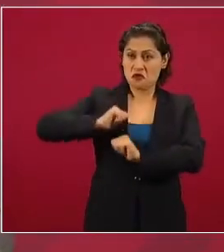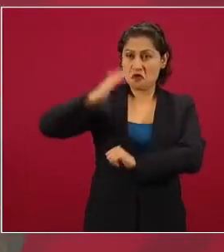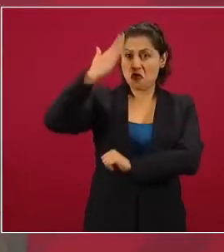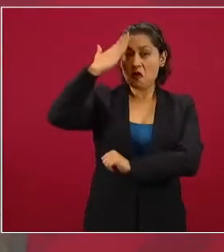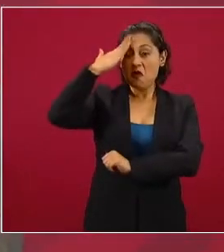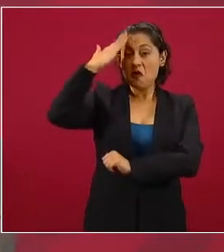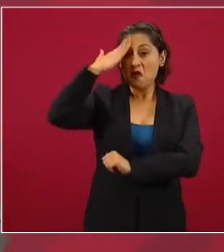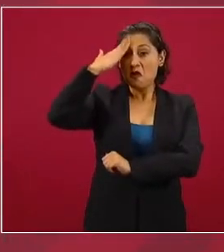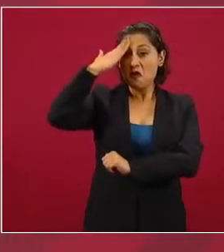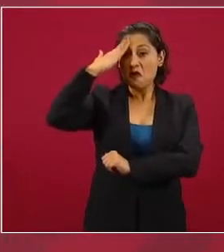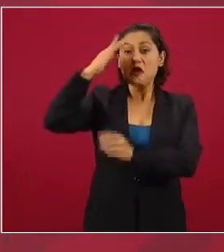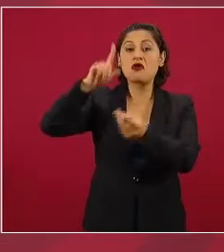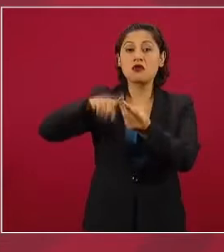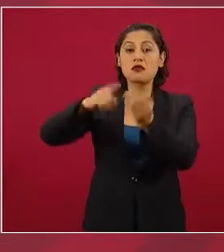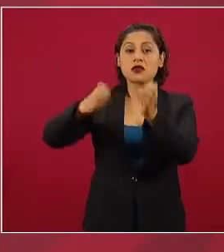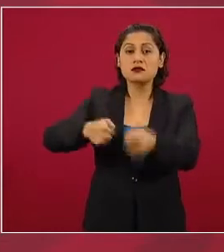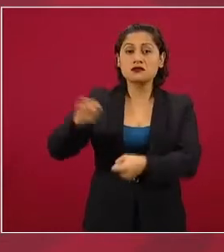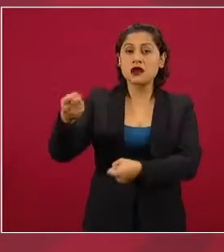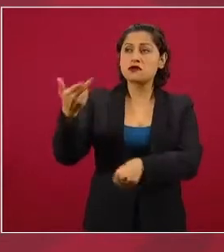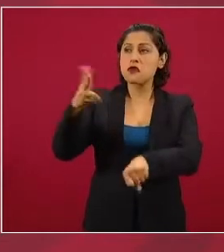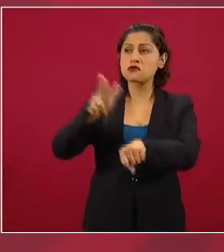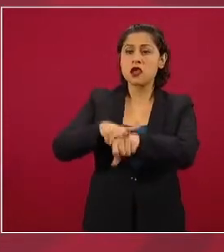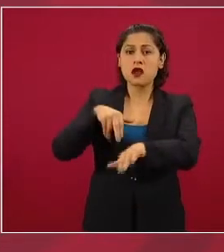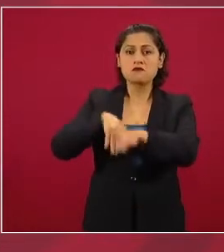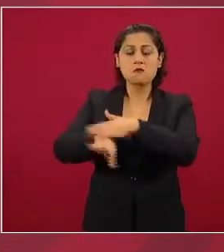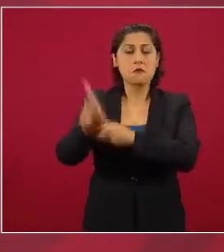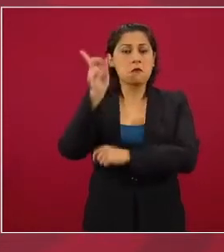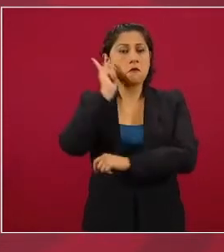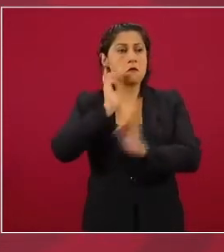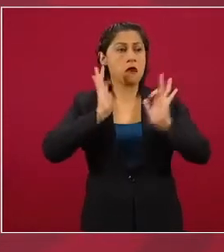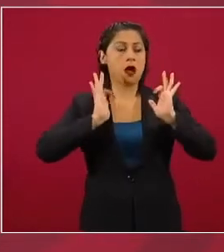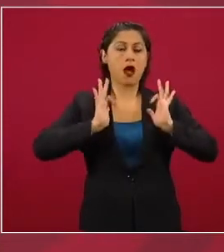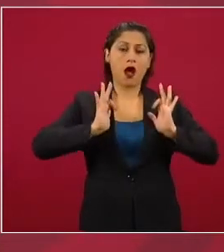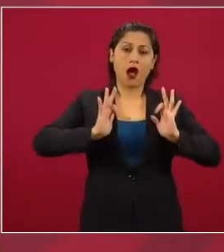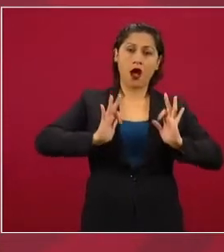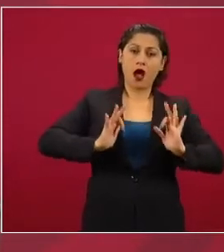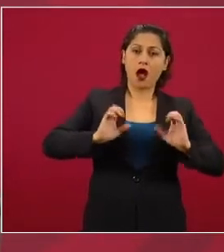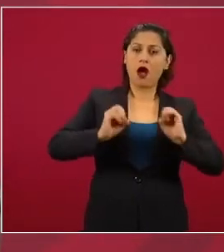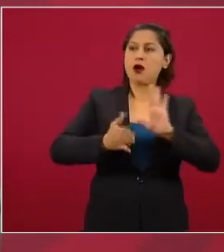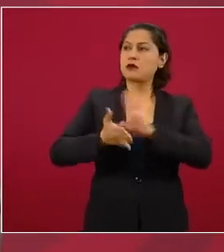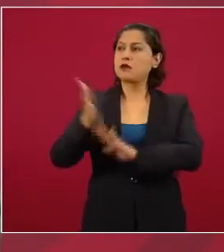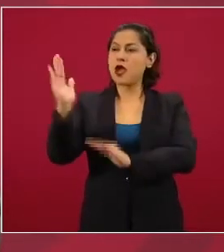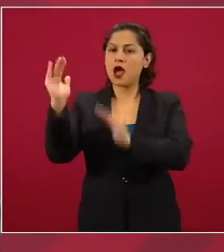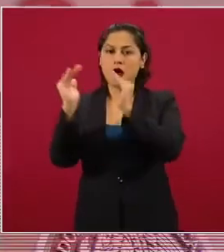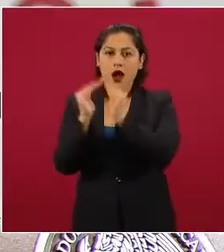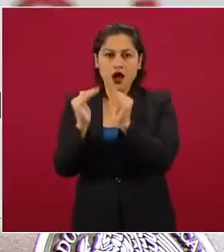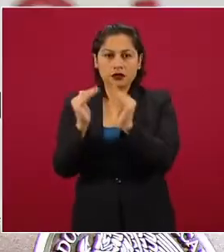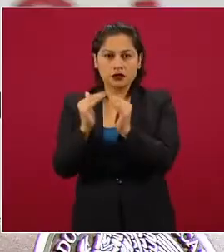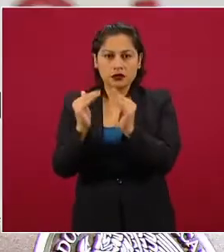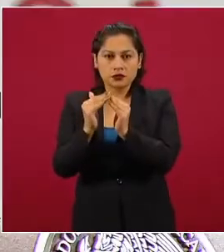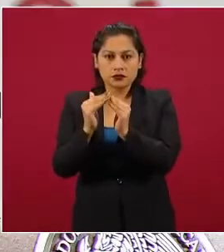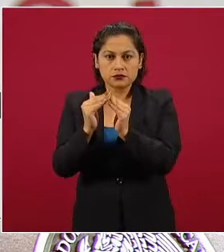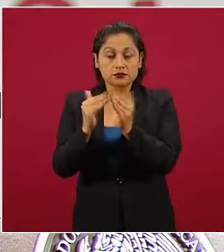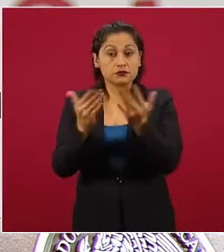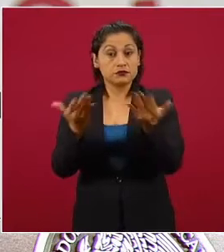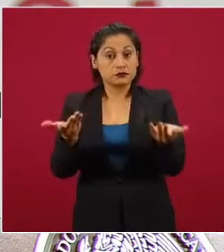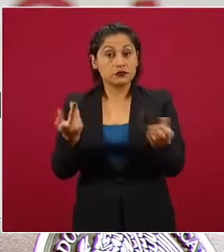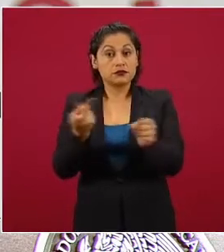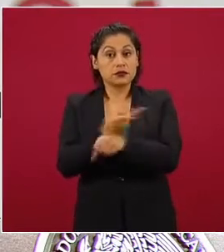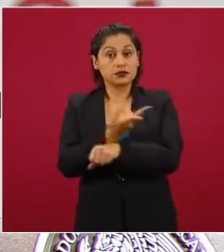durmiendo en hoteles y en sus casas, y